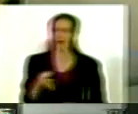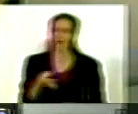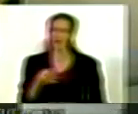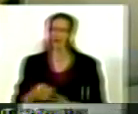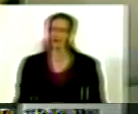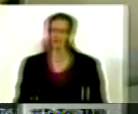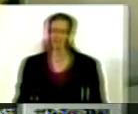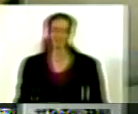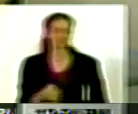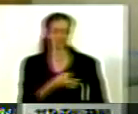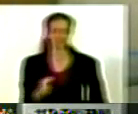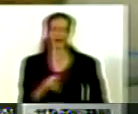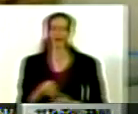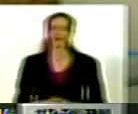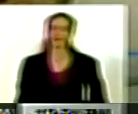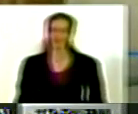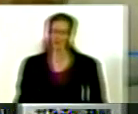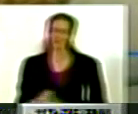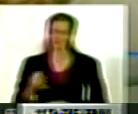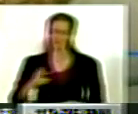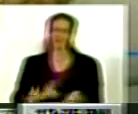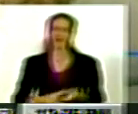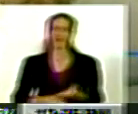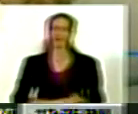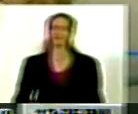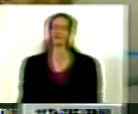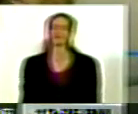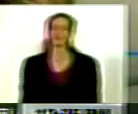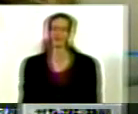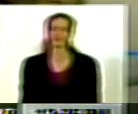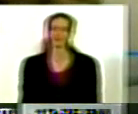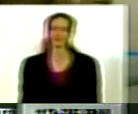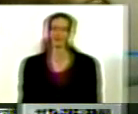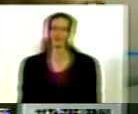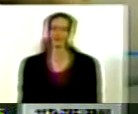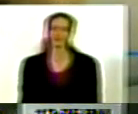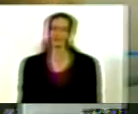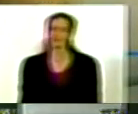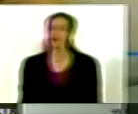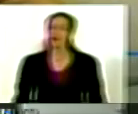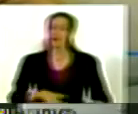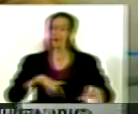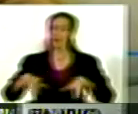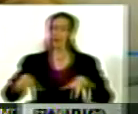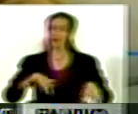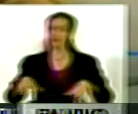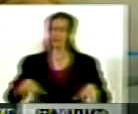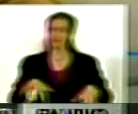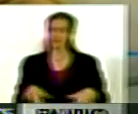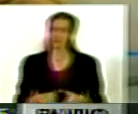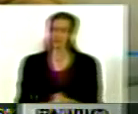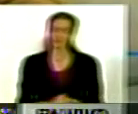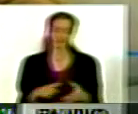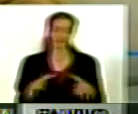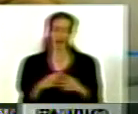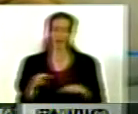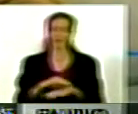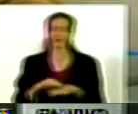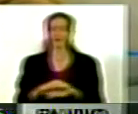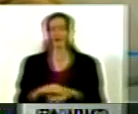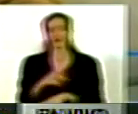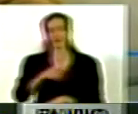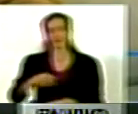extraordinario, extraordinario, verdaderamente. Bueno, que coordina todos los